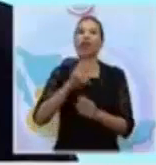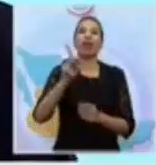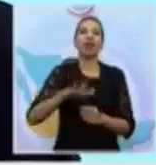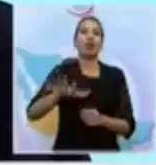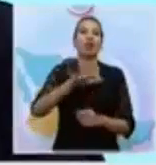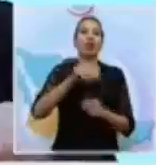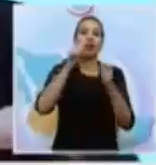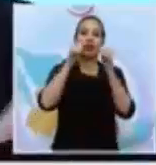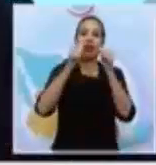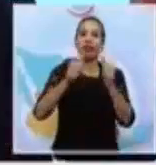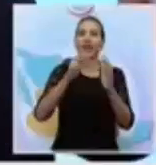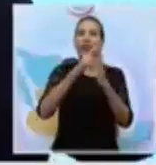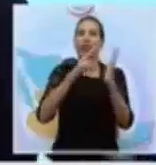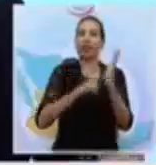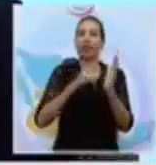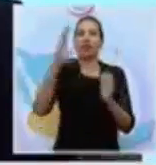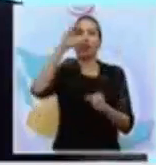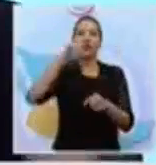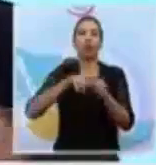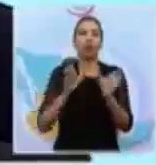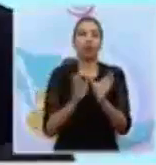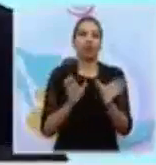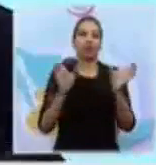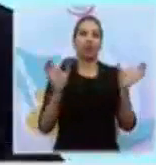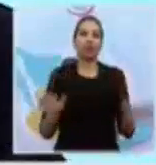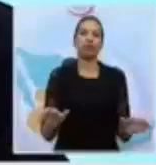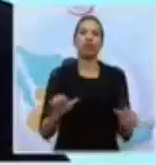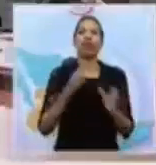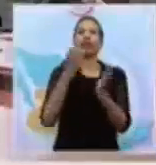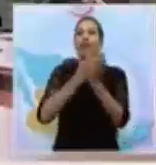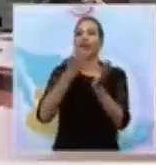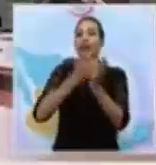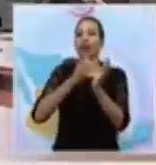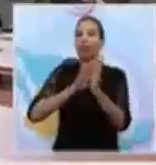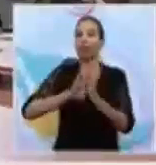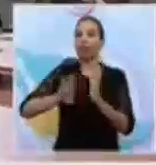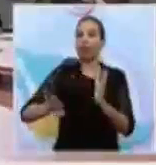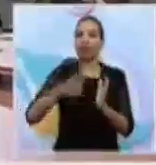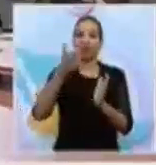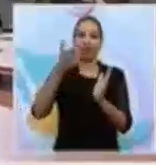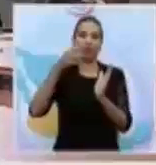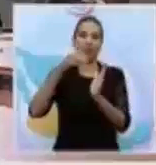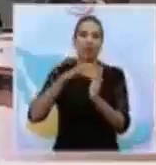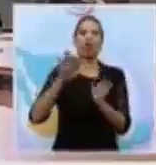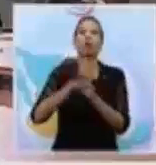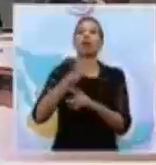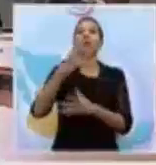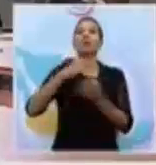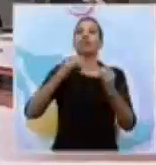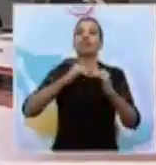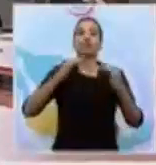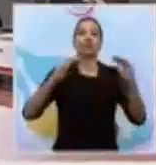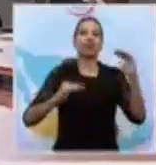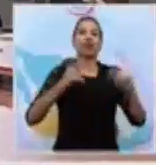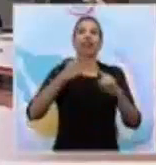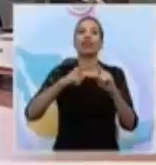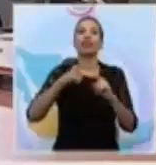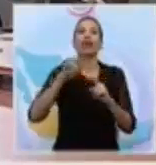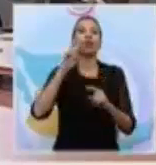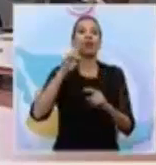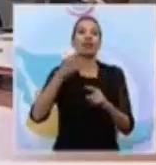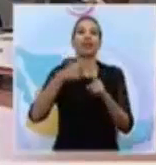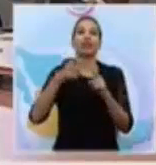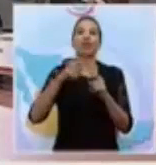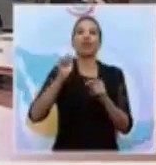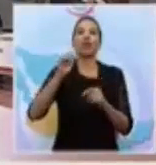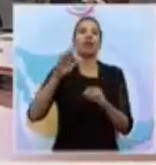política social y la cultural por una parte y la económica por la otra. La desigualdad y la enajenación intrínsecas